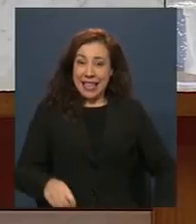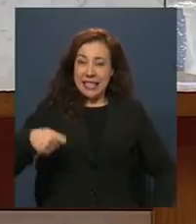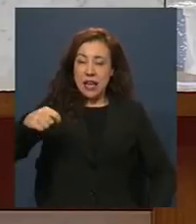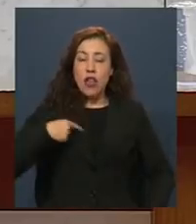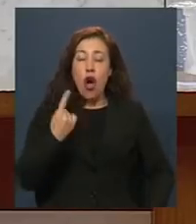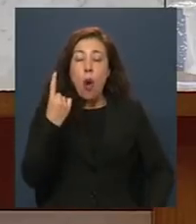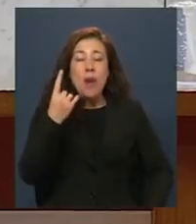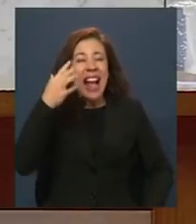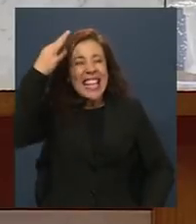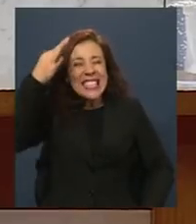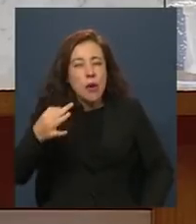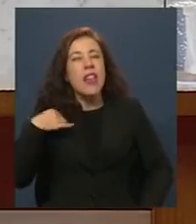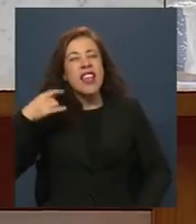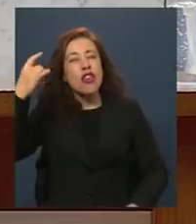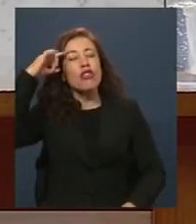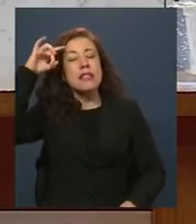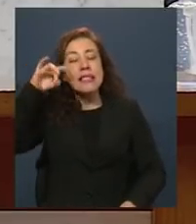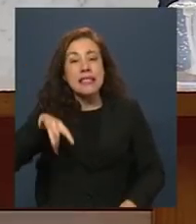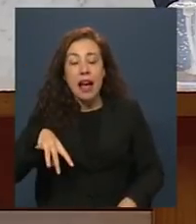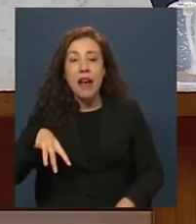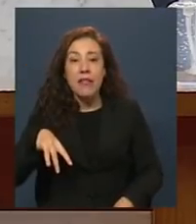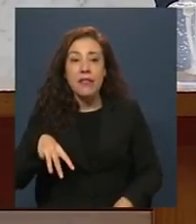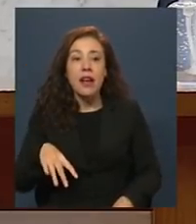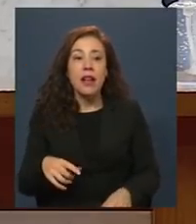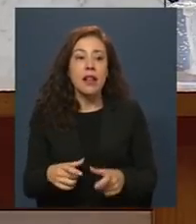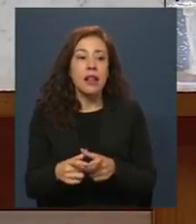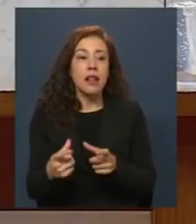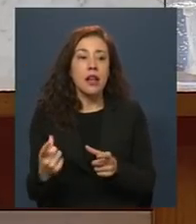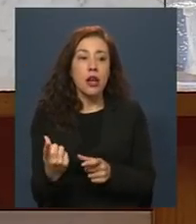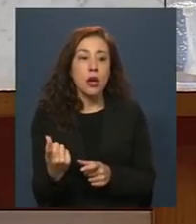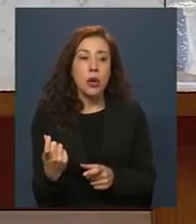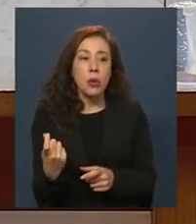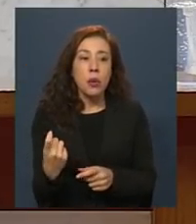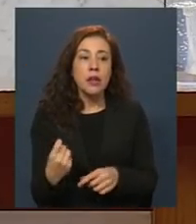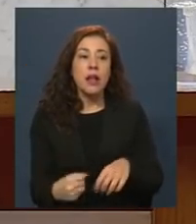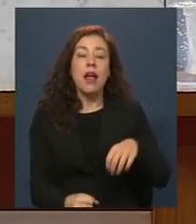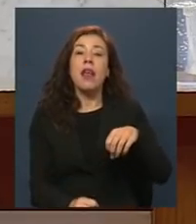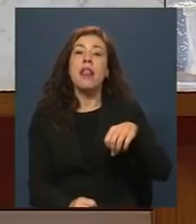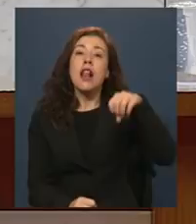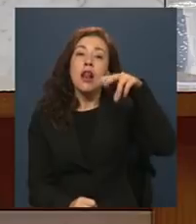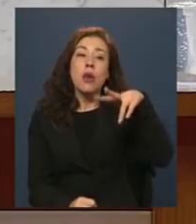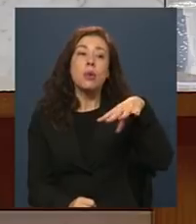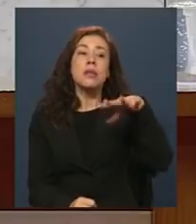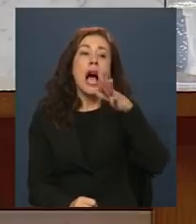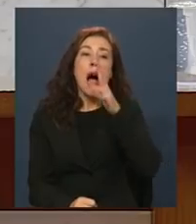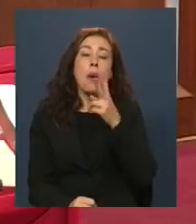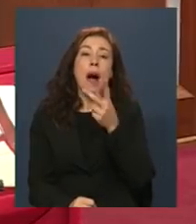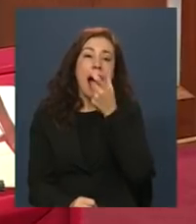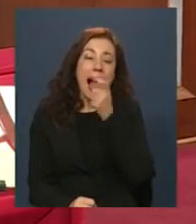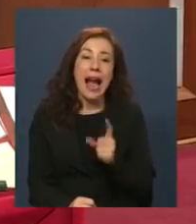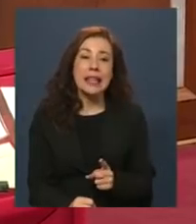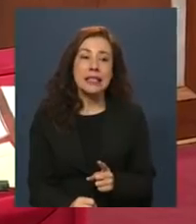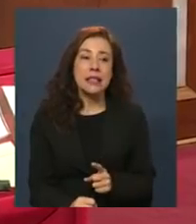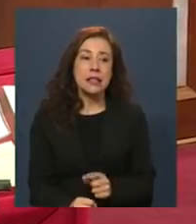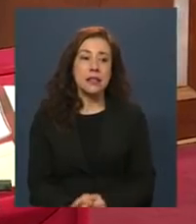que teníamos sobre a las cuentas básicas que se acumulan, presidente. De